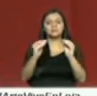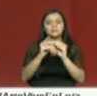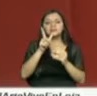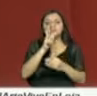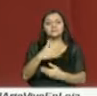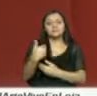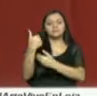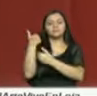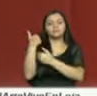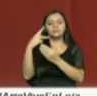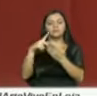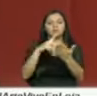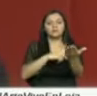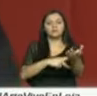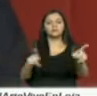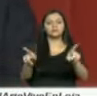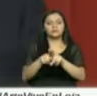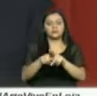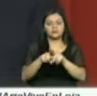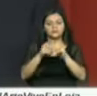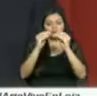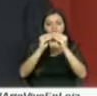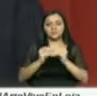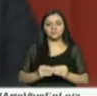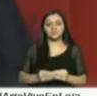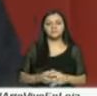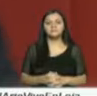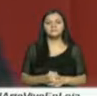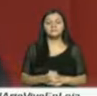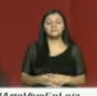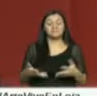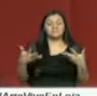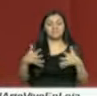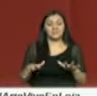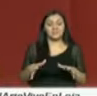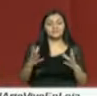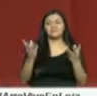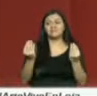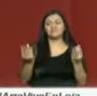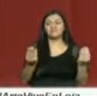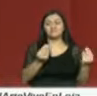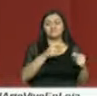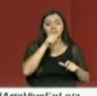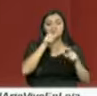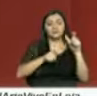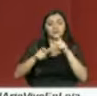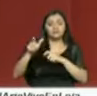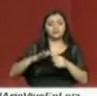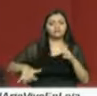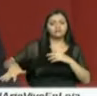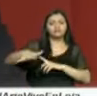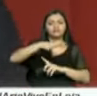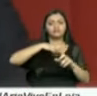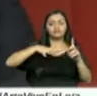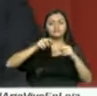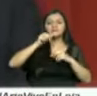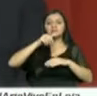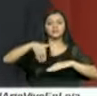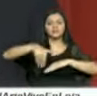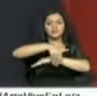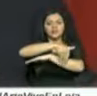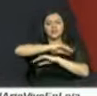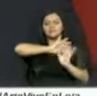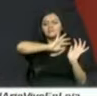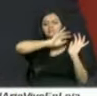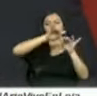parte de su programación académica. Y hay miles de visitantes inundando las calles de